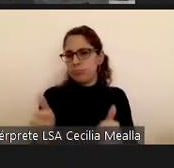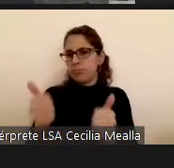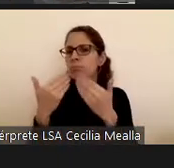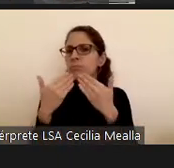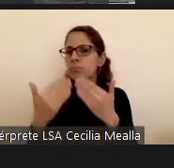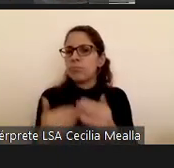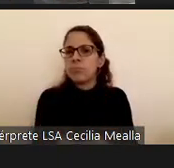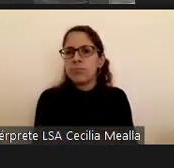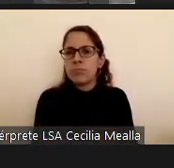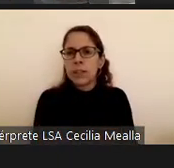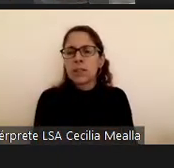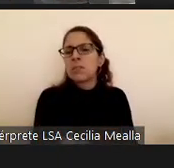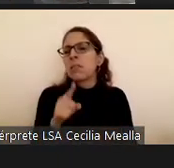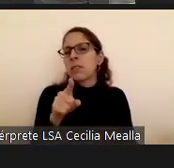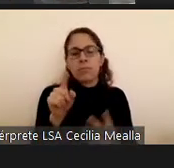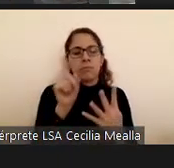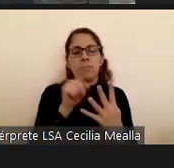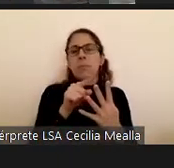forma general está bien.